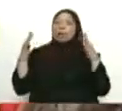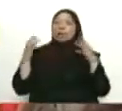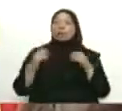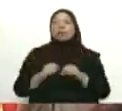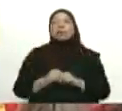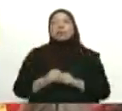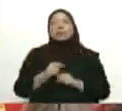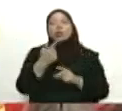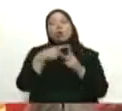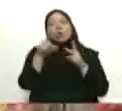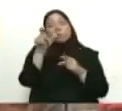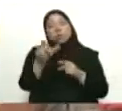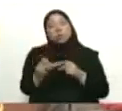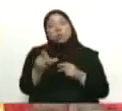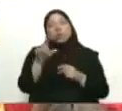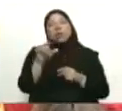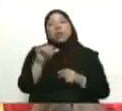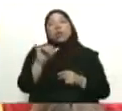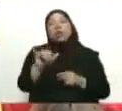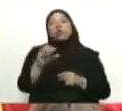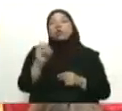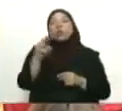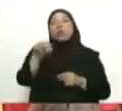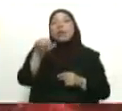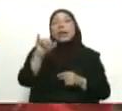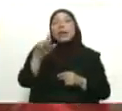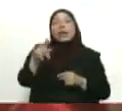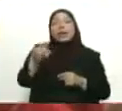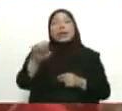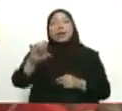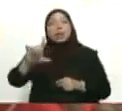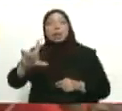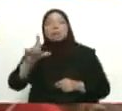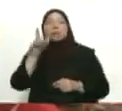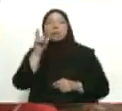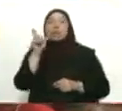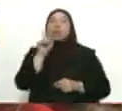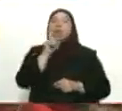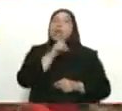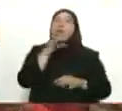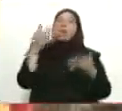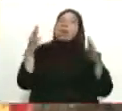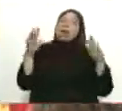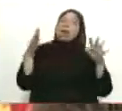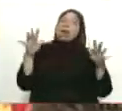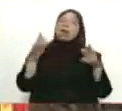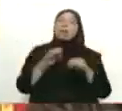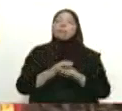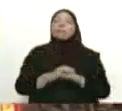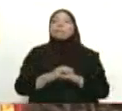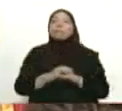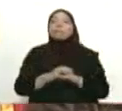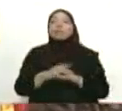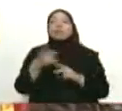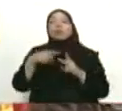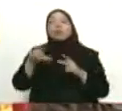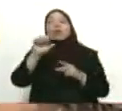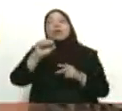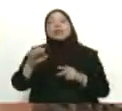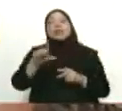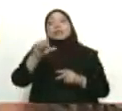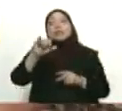yonaiker array Gilbert liendo selenio